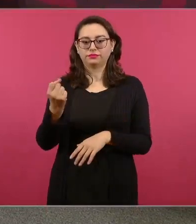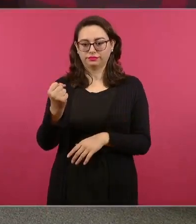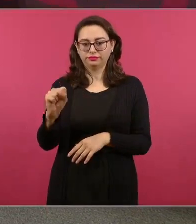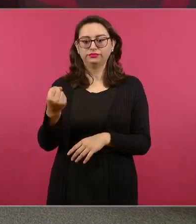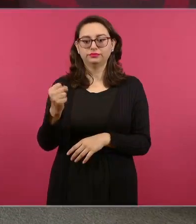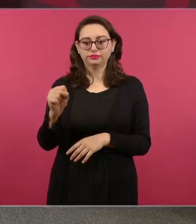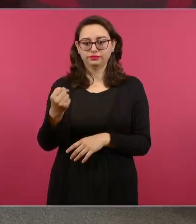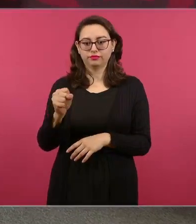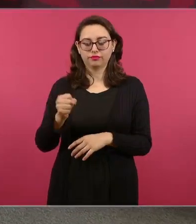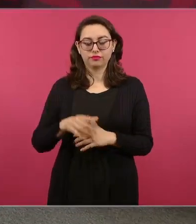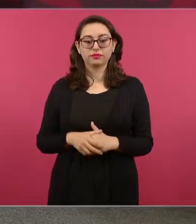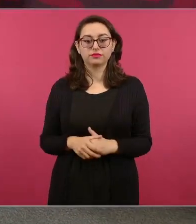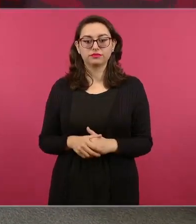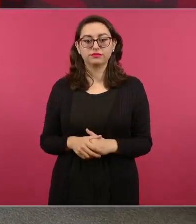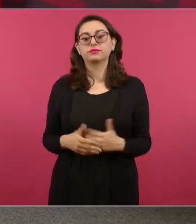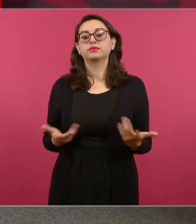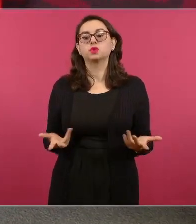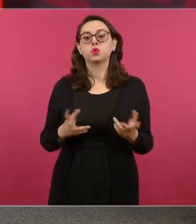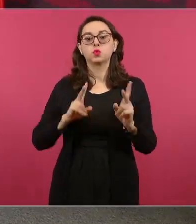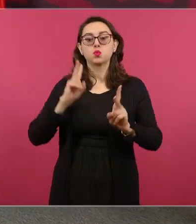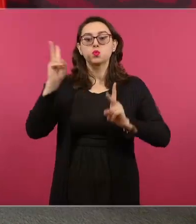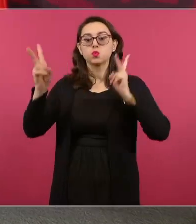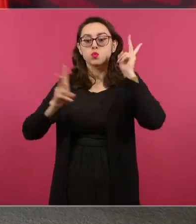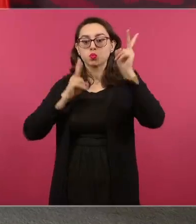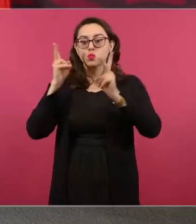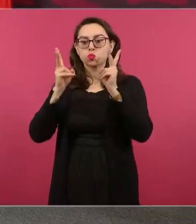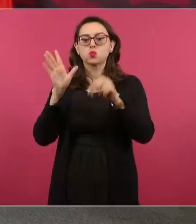más olvidados